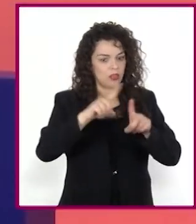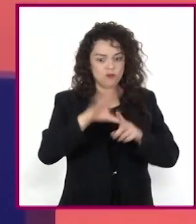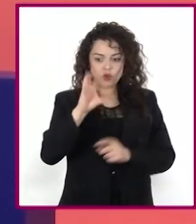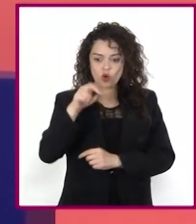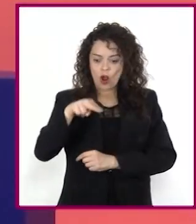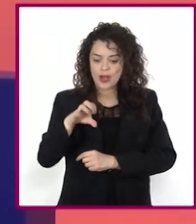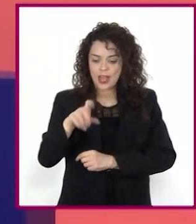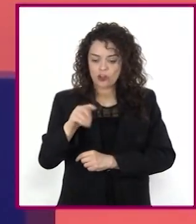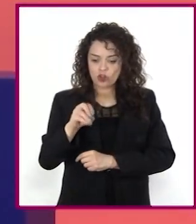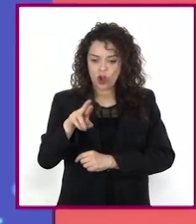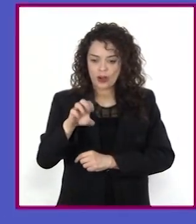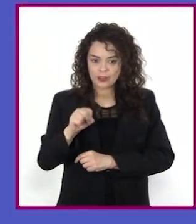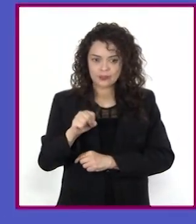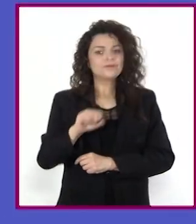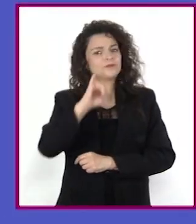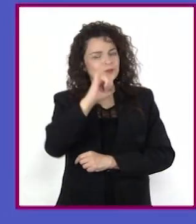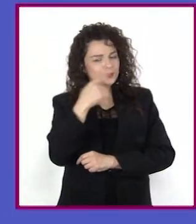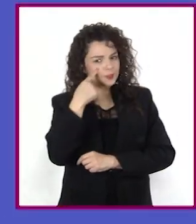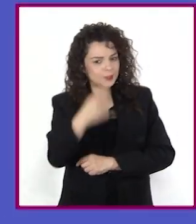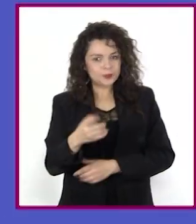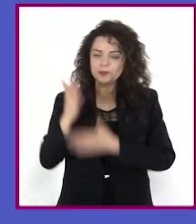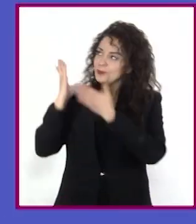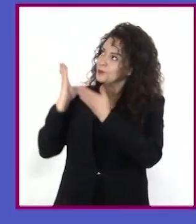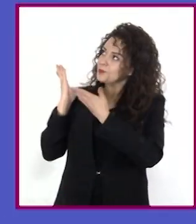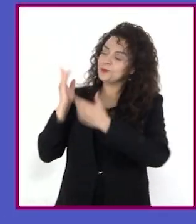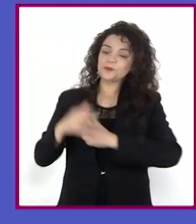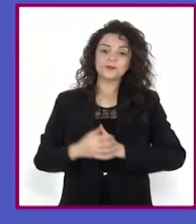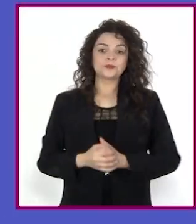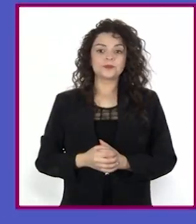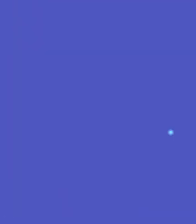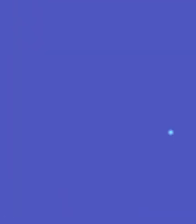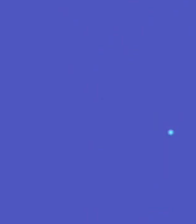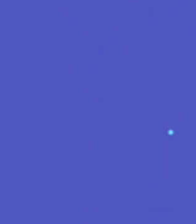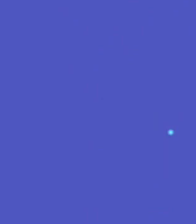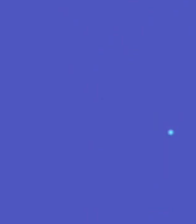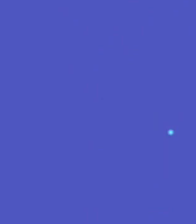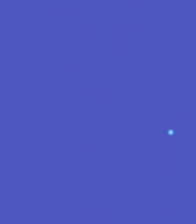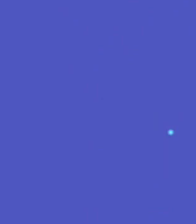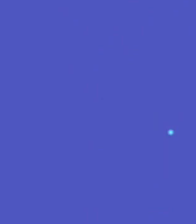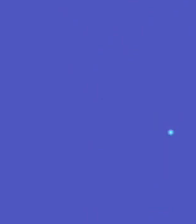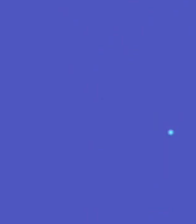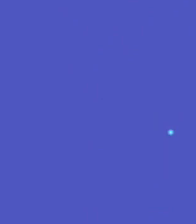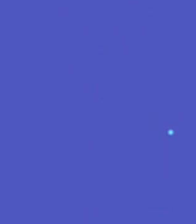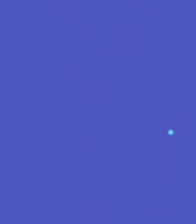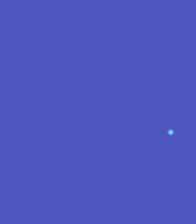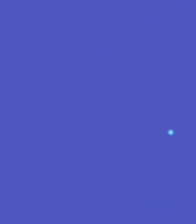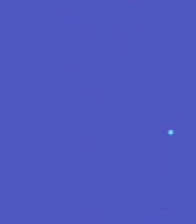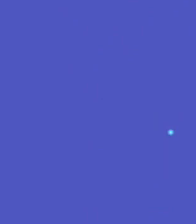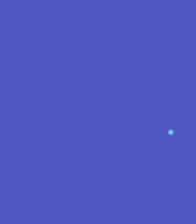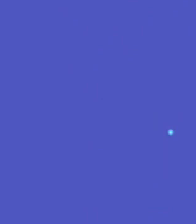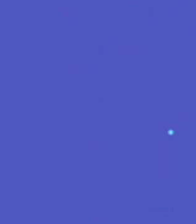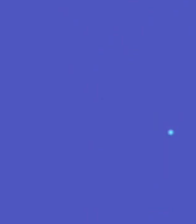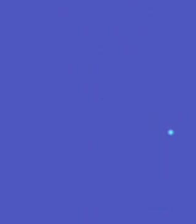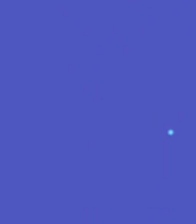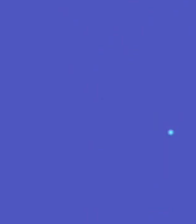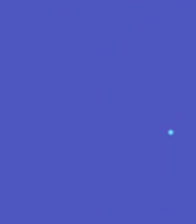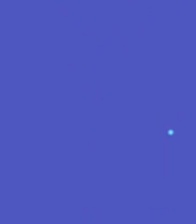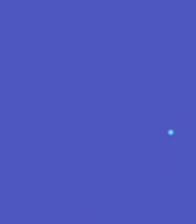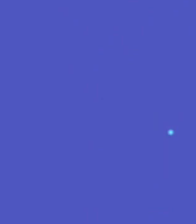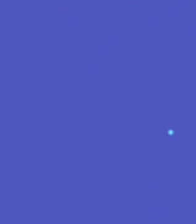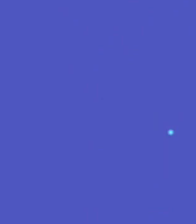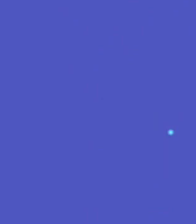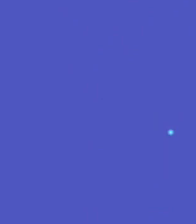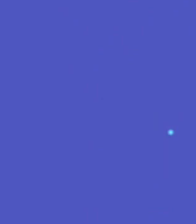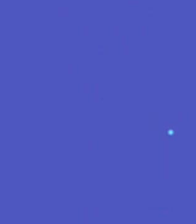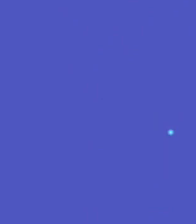conectores? Leamos juntos el texto. Geografía económica de las migraciones. La relación de la geografía económica con las